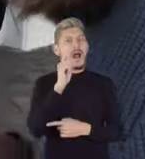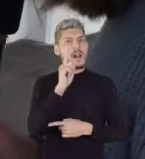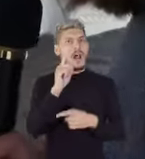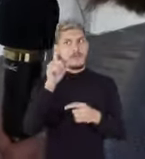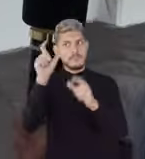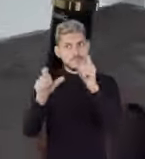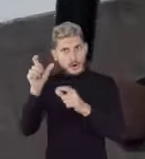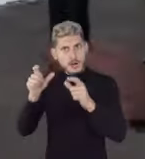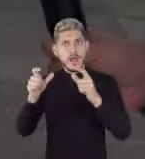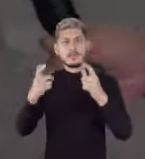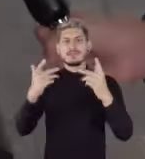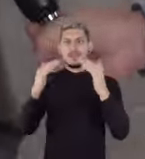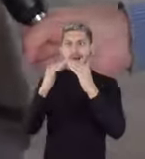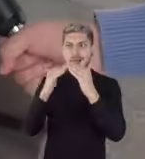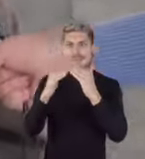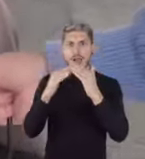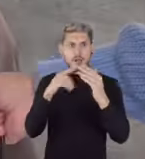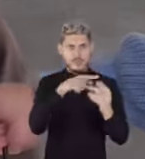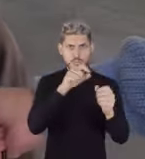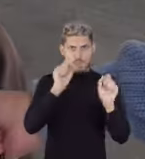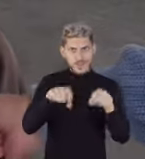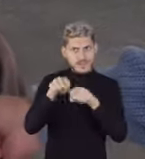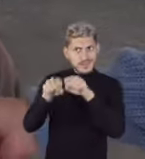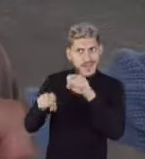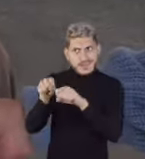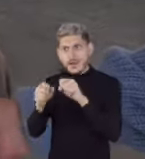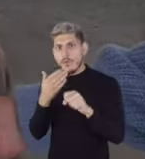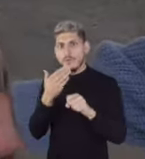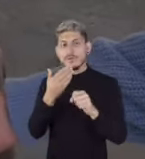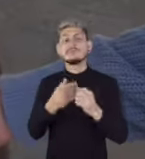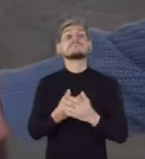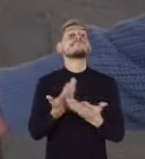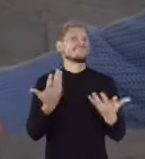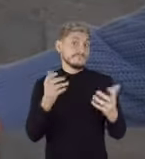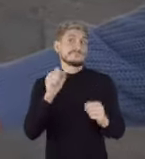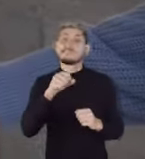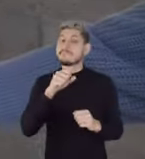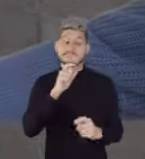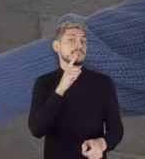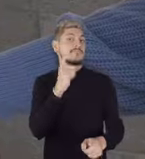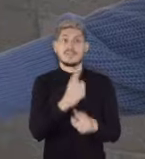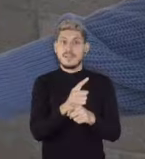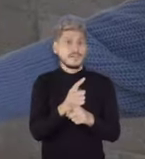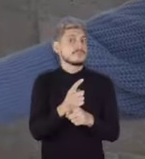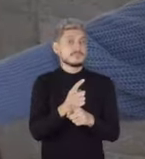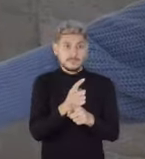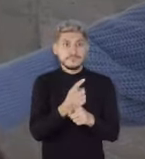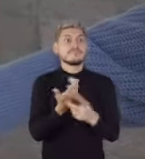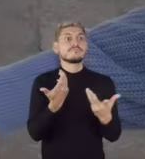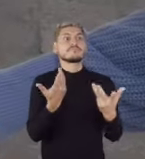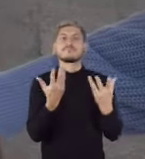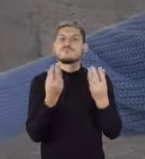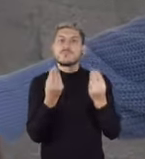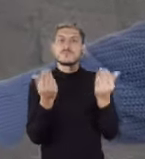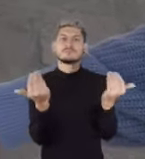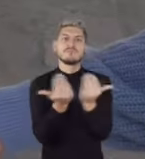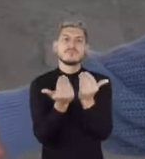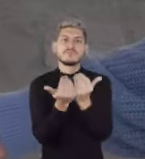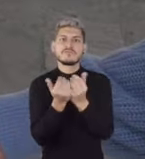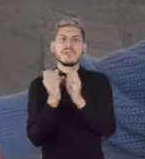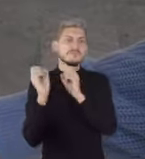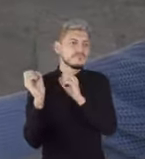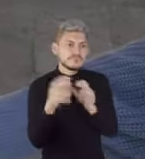gente, para la vivienda? Mire, lo que está pasando es la realidad. Botamos todo tipo de